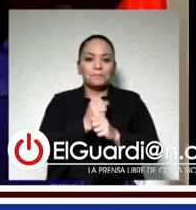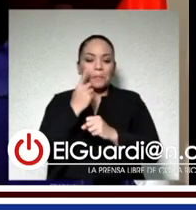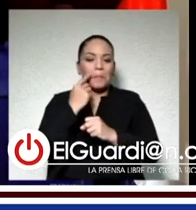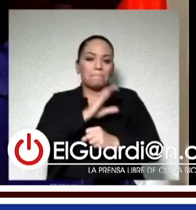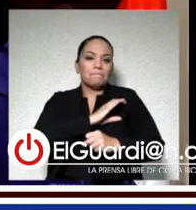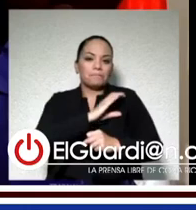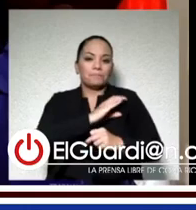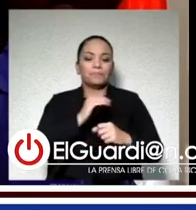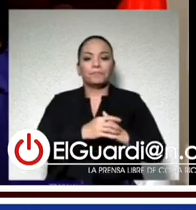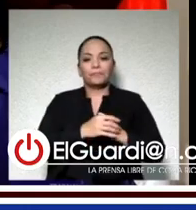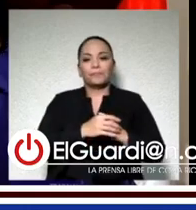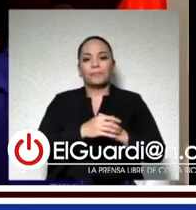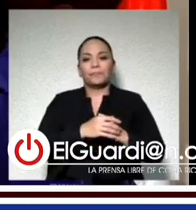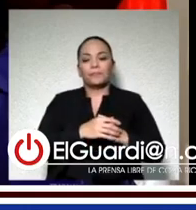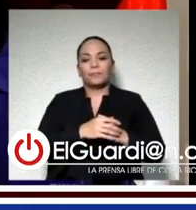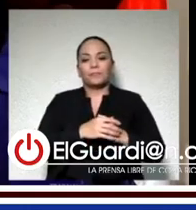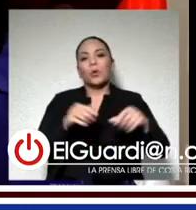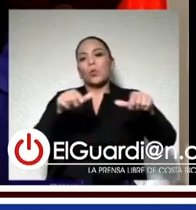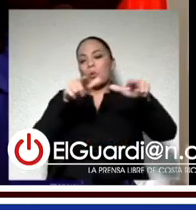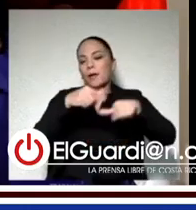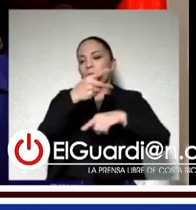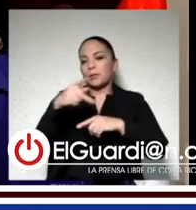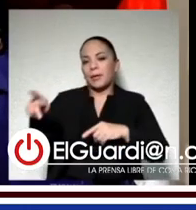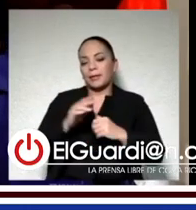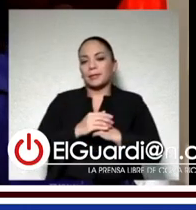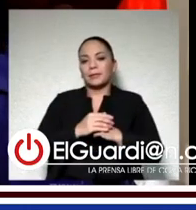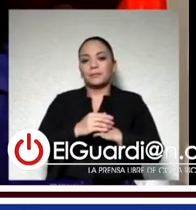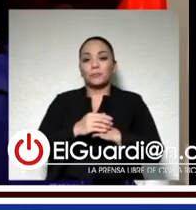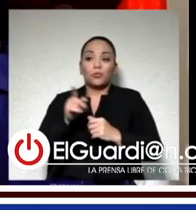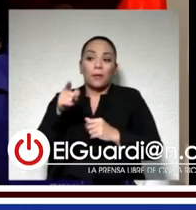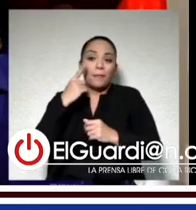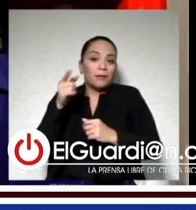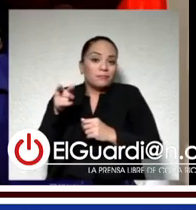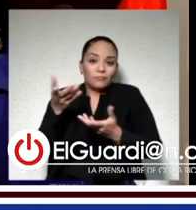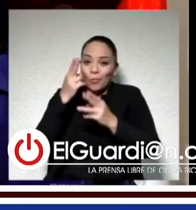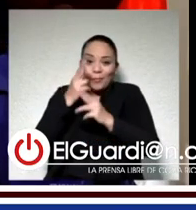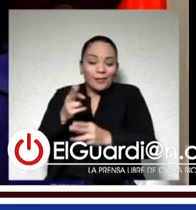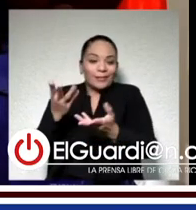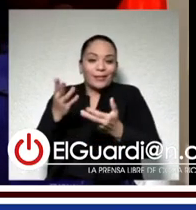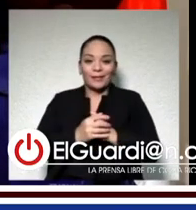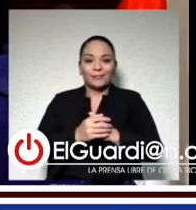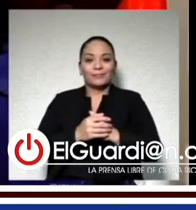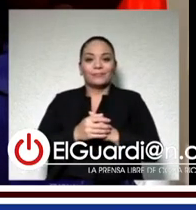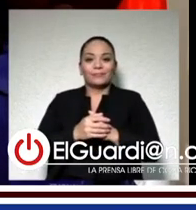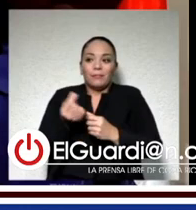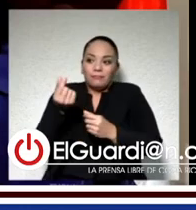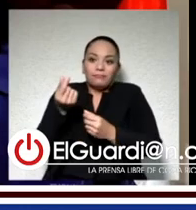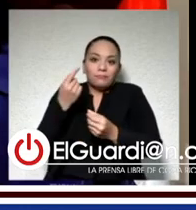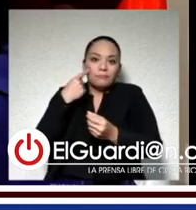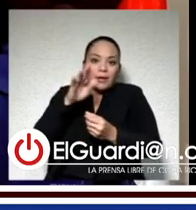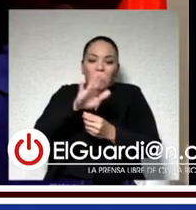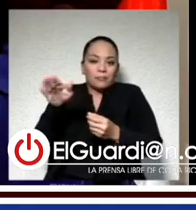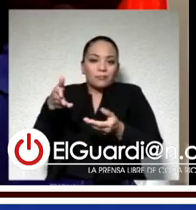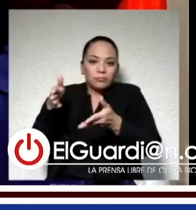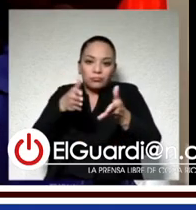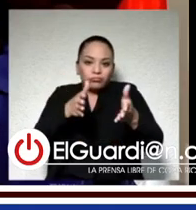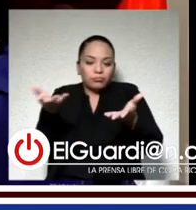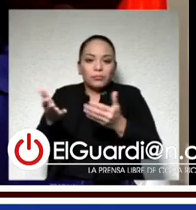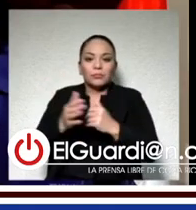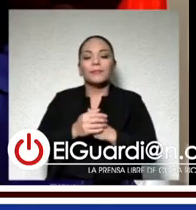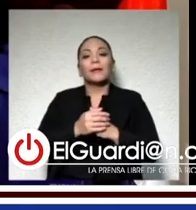en un hospicio en Punta Arenas. De eso vive él y con eso educó a los hijos de ella. Su madre, una ama de